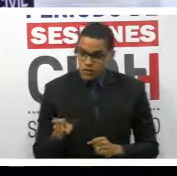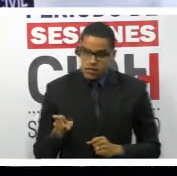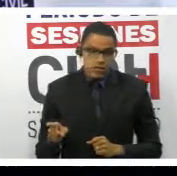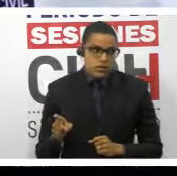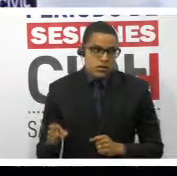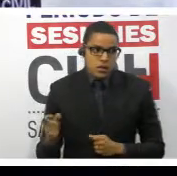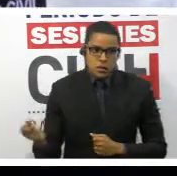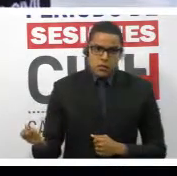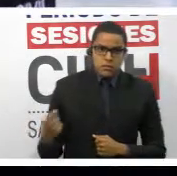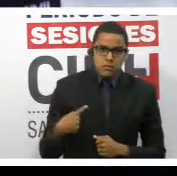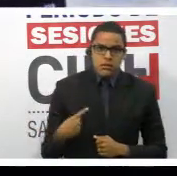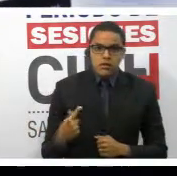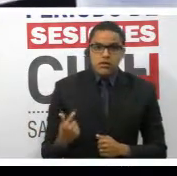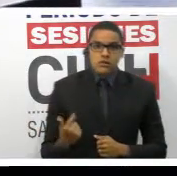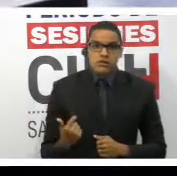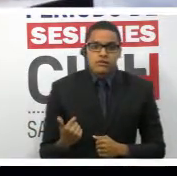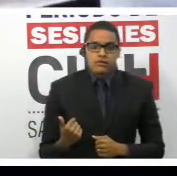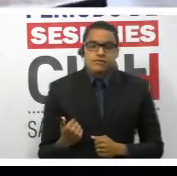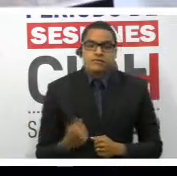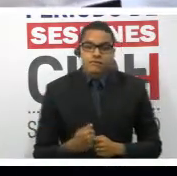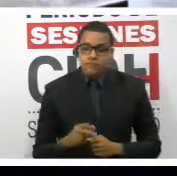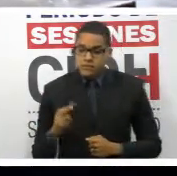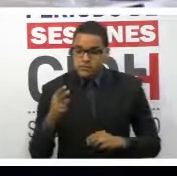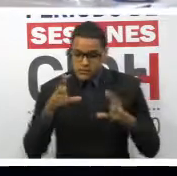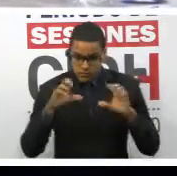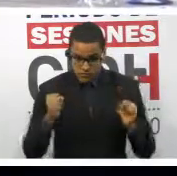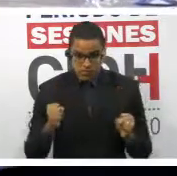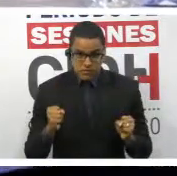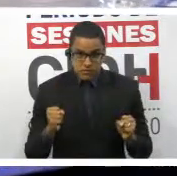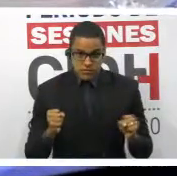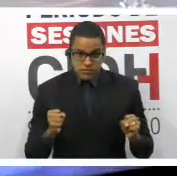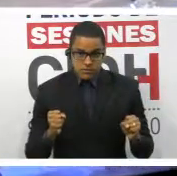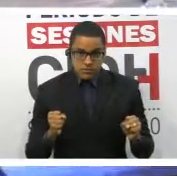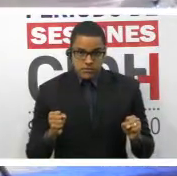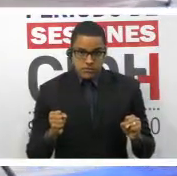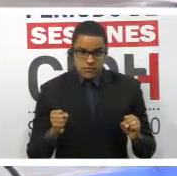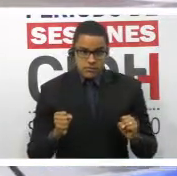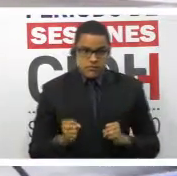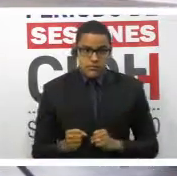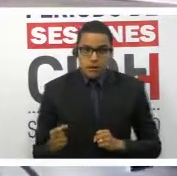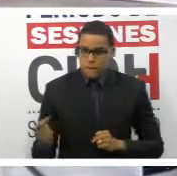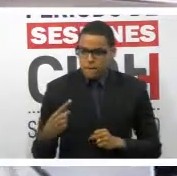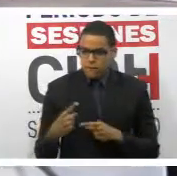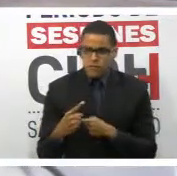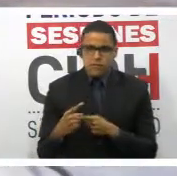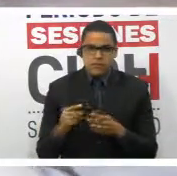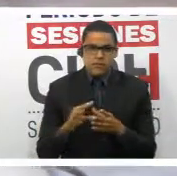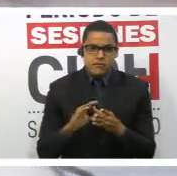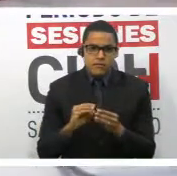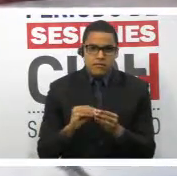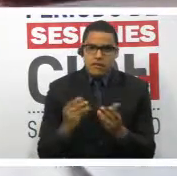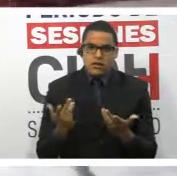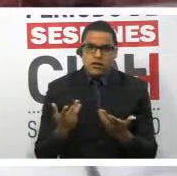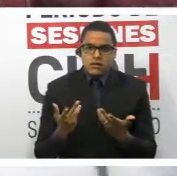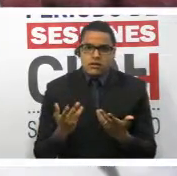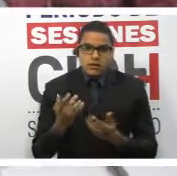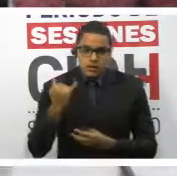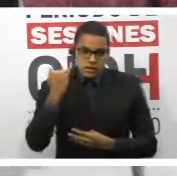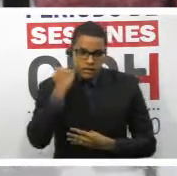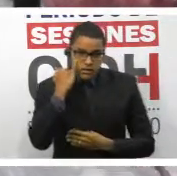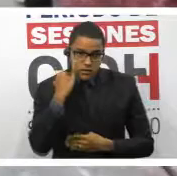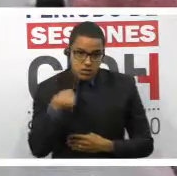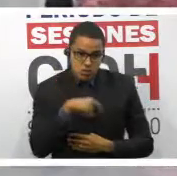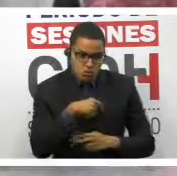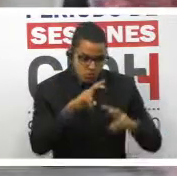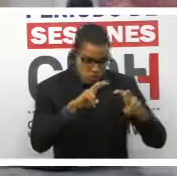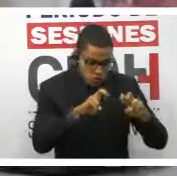la vicepresidenta con relación a si hay documentación es sobre los